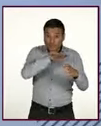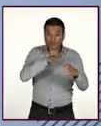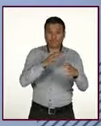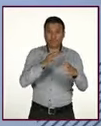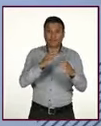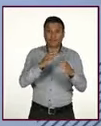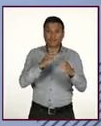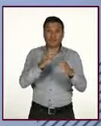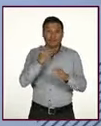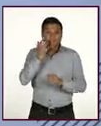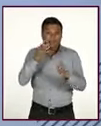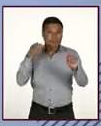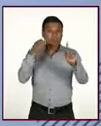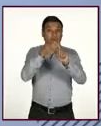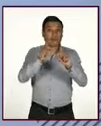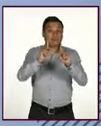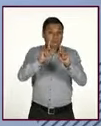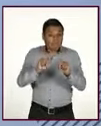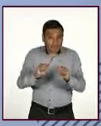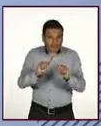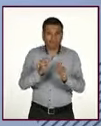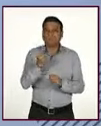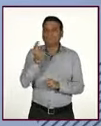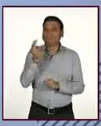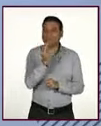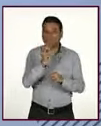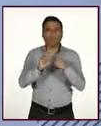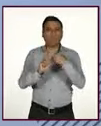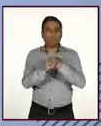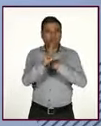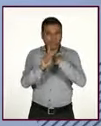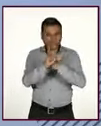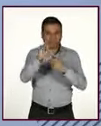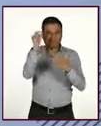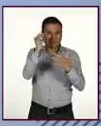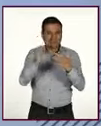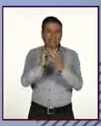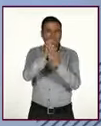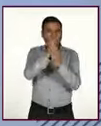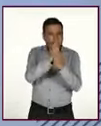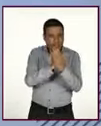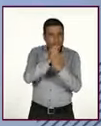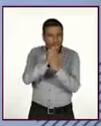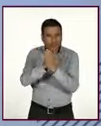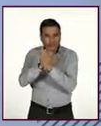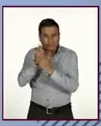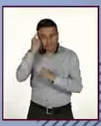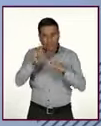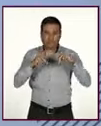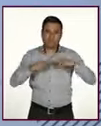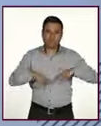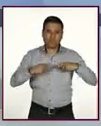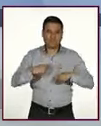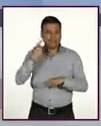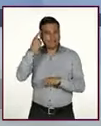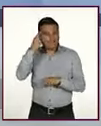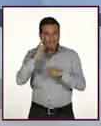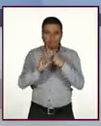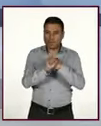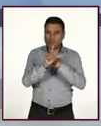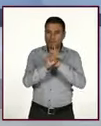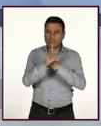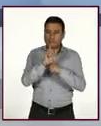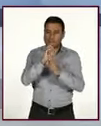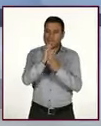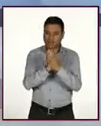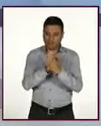buscamos es la reducción de los conflictos para poder atender los problemas de salud mental que se pueden desarrollar en los contextos.